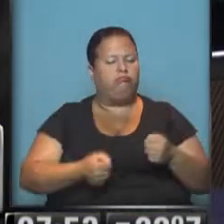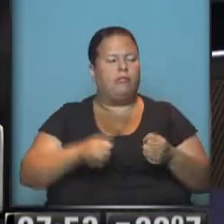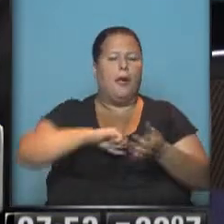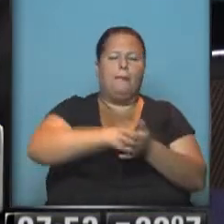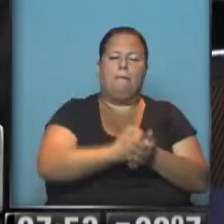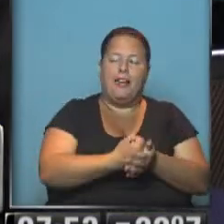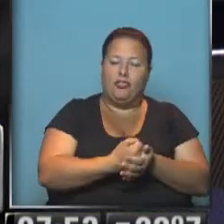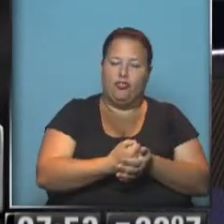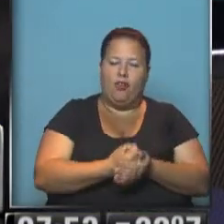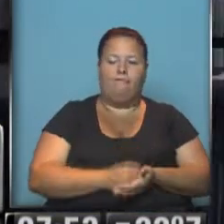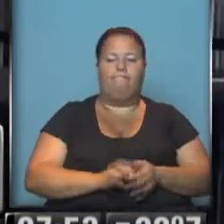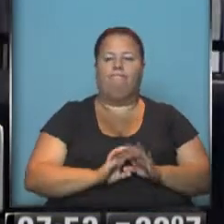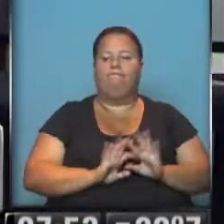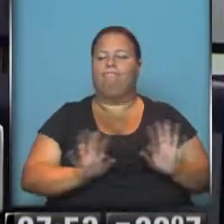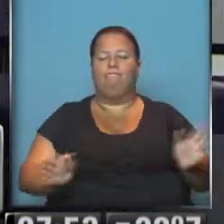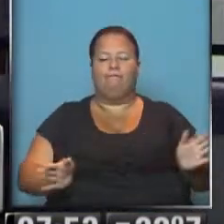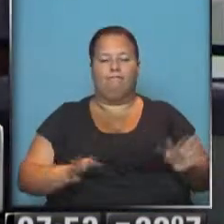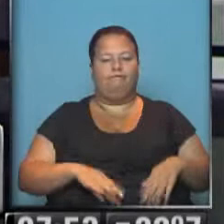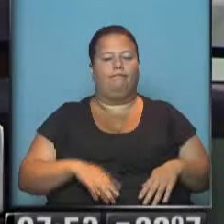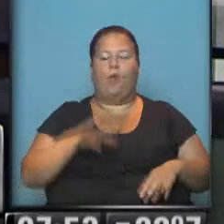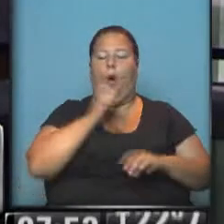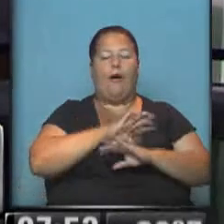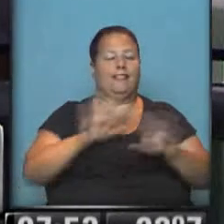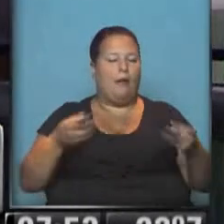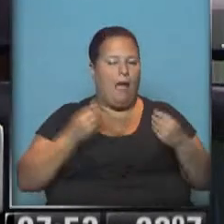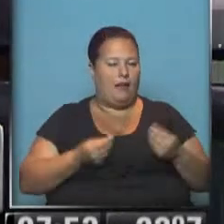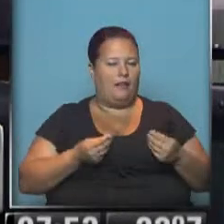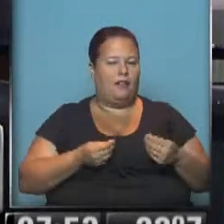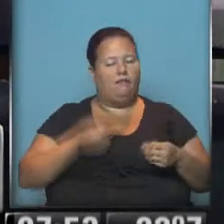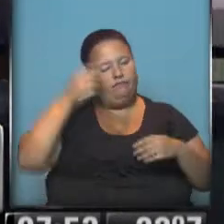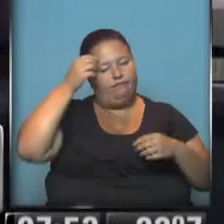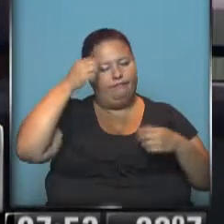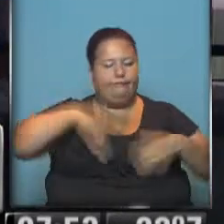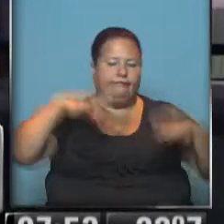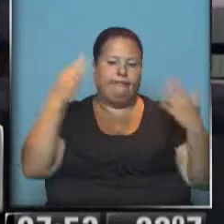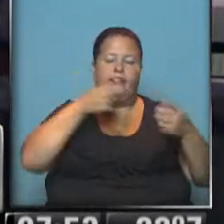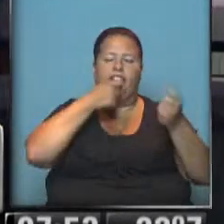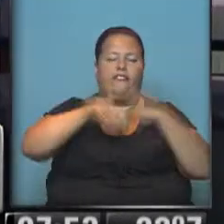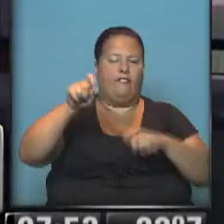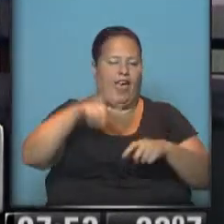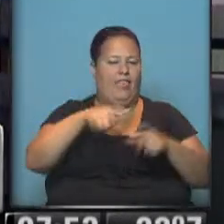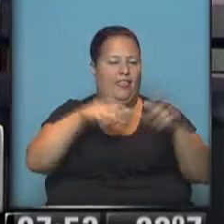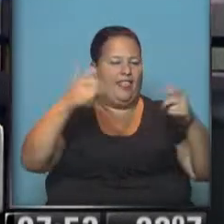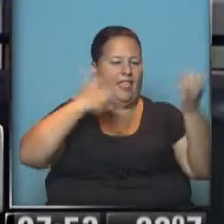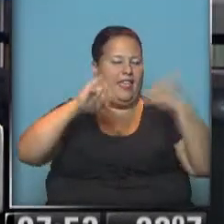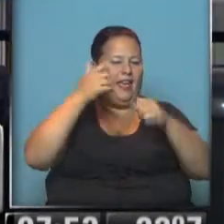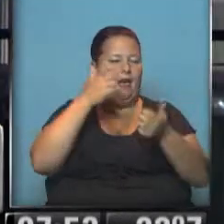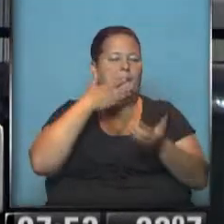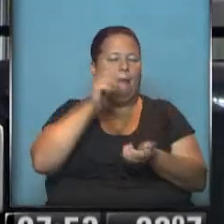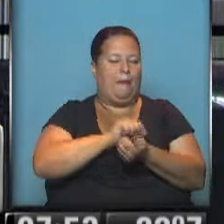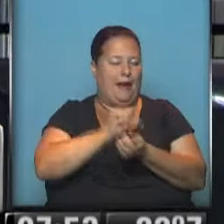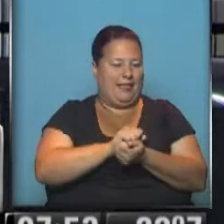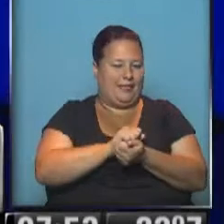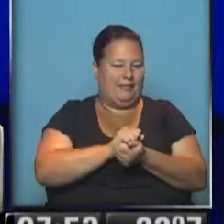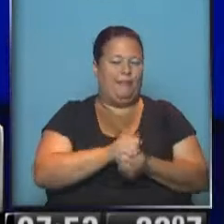presión no es más soportable y decide vender o decide entregar las acciones de Papel Prensa? En el mes